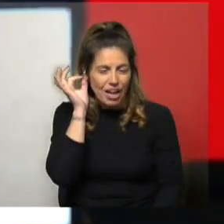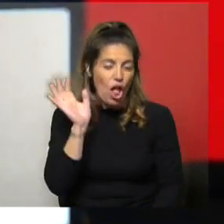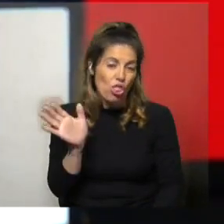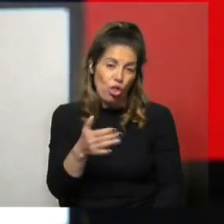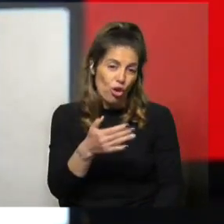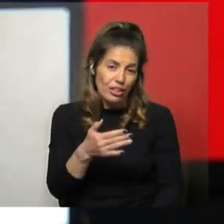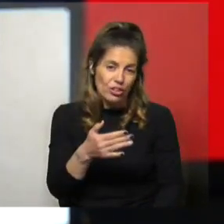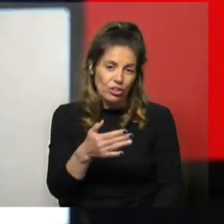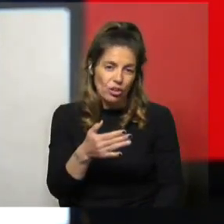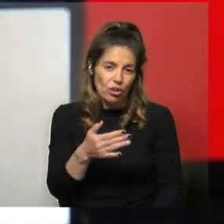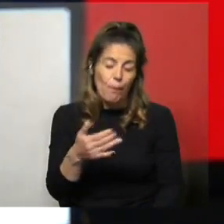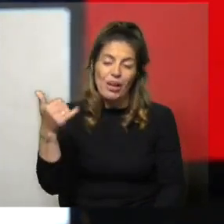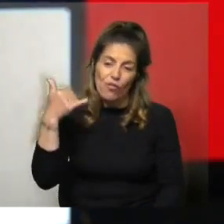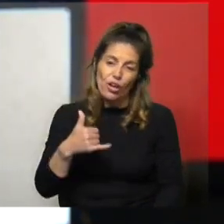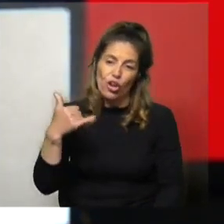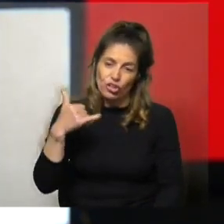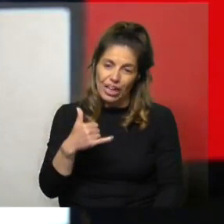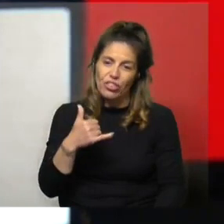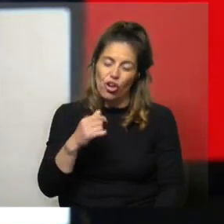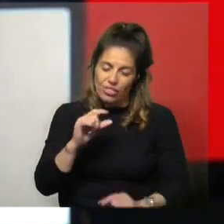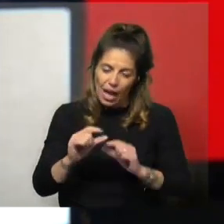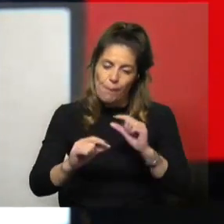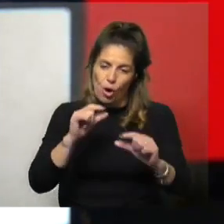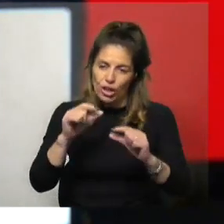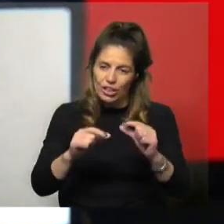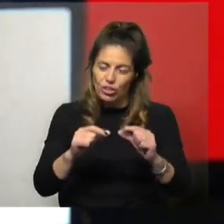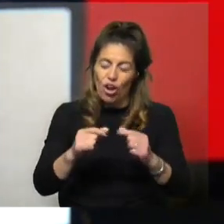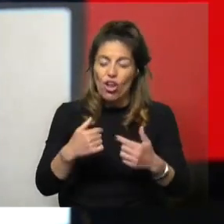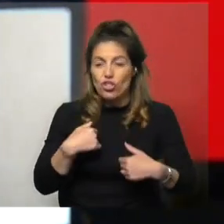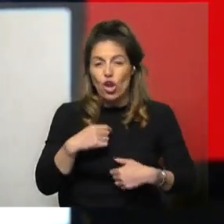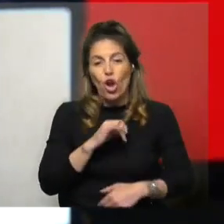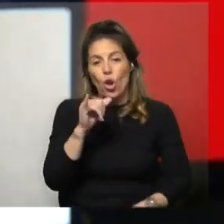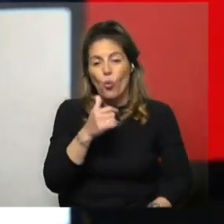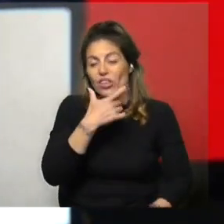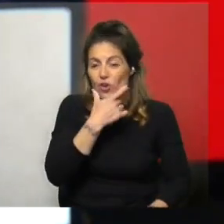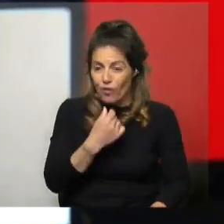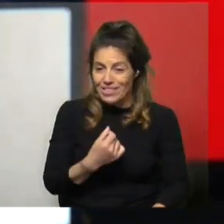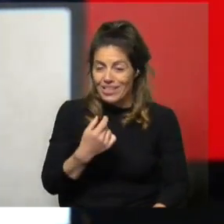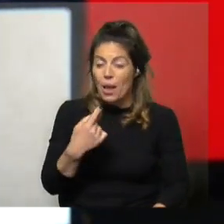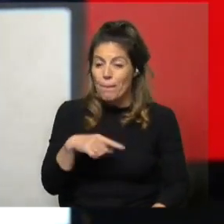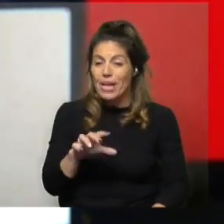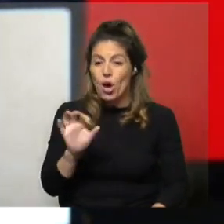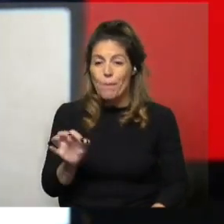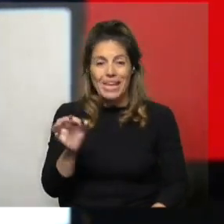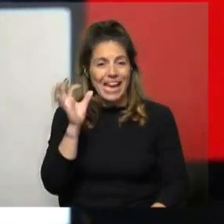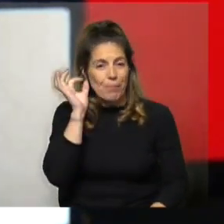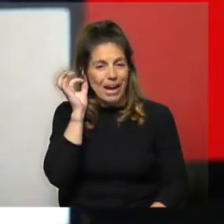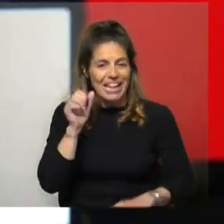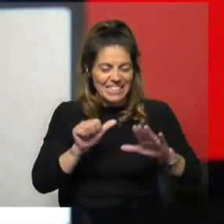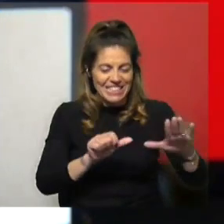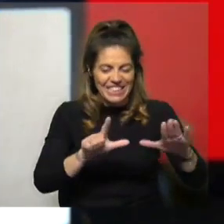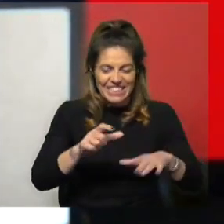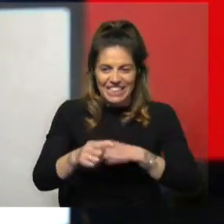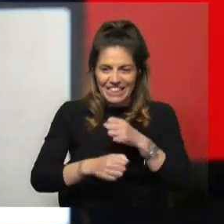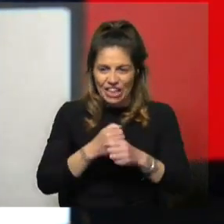esto me me me lo fue contando tan en retazos y yo lo cuento tan fácil No pero mi hermana eh tiene 67